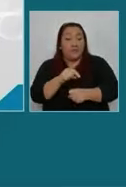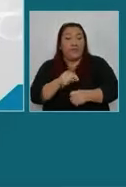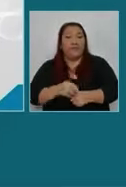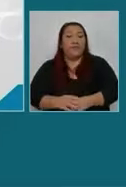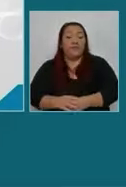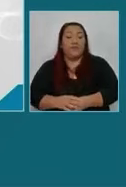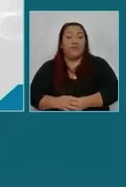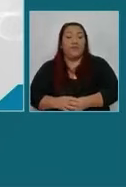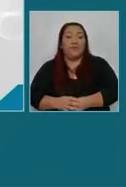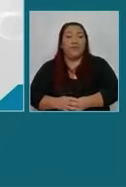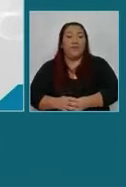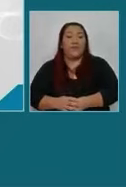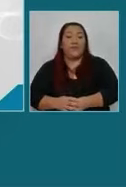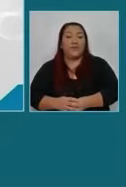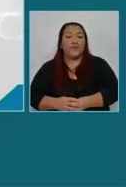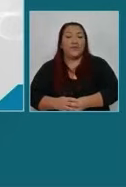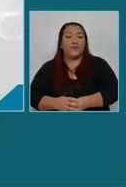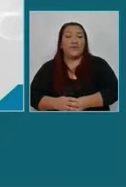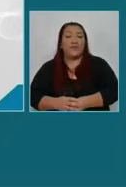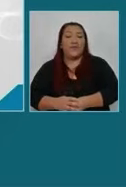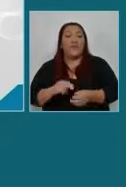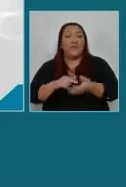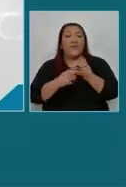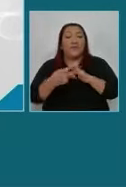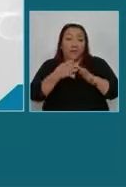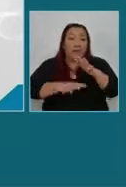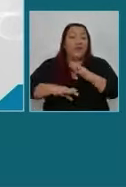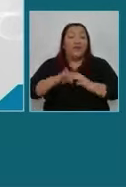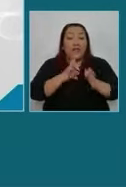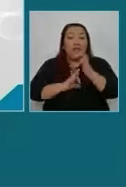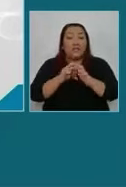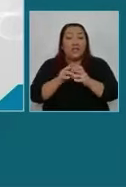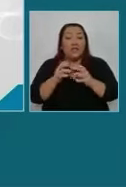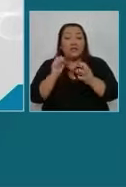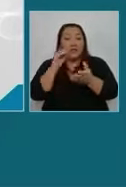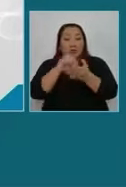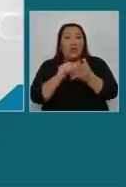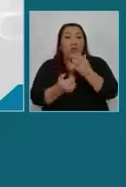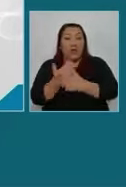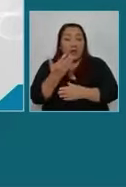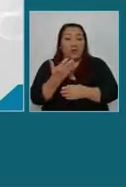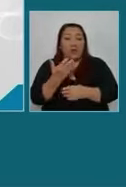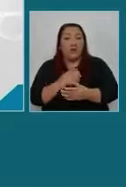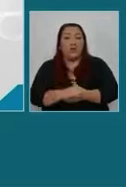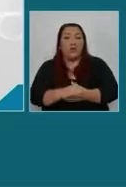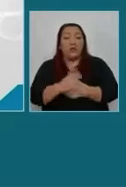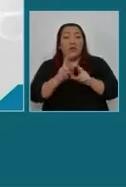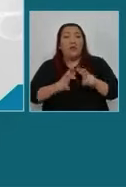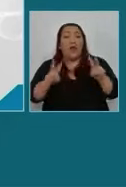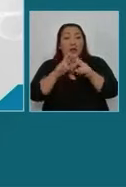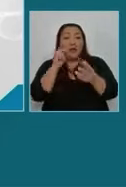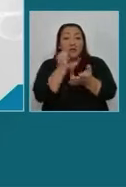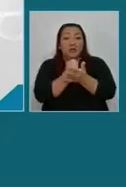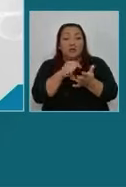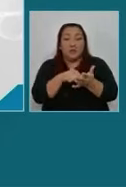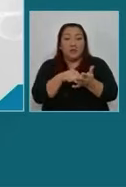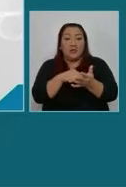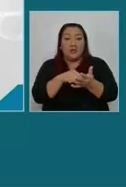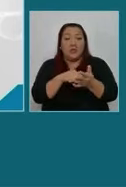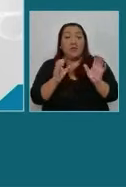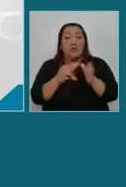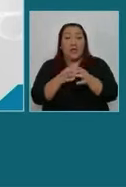de, básicamente, financiar prototipos innovadores y la validación de estos a